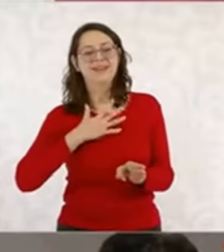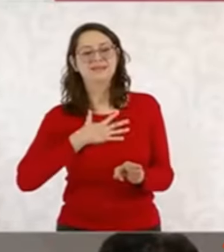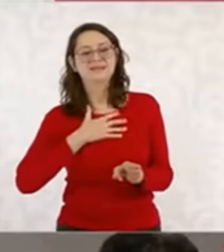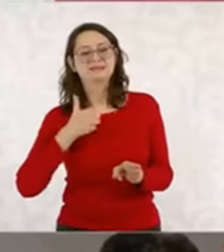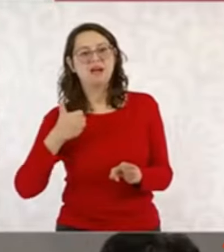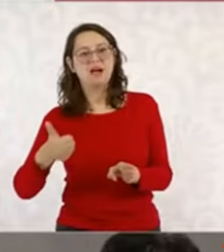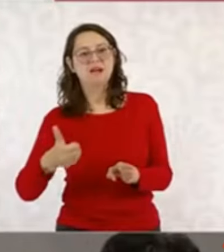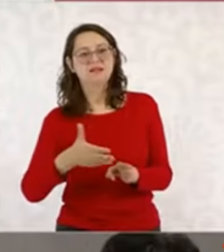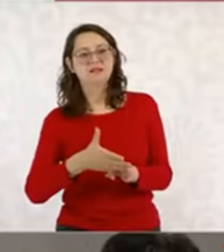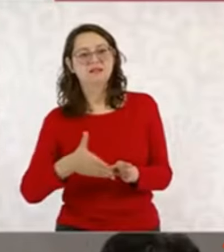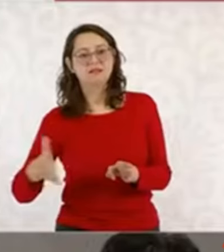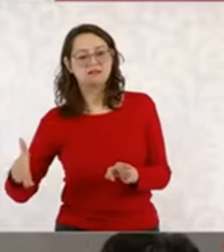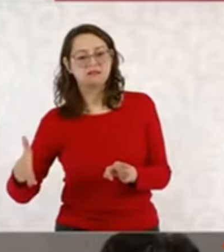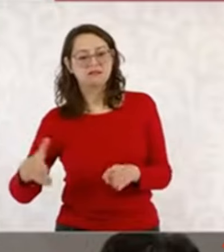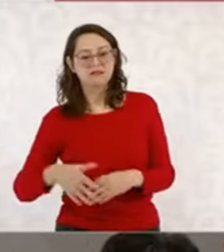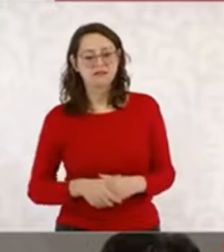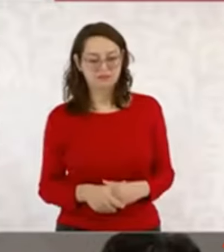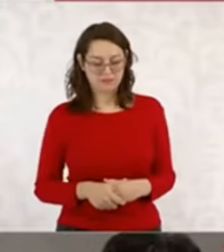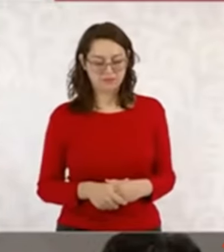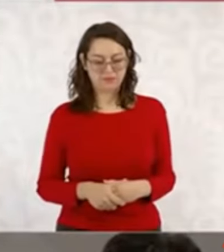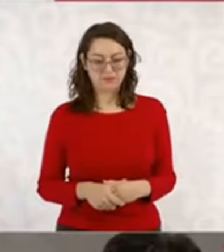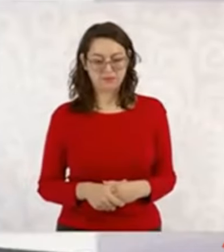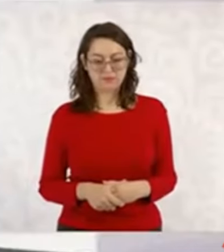¿Qué ocurre en nuestro país